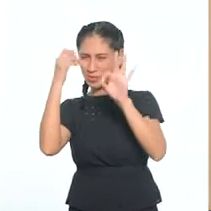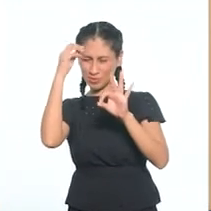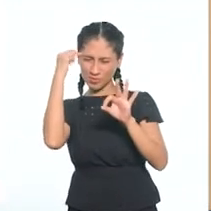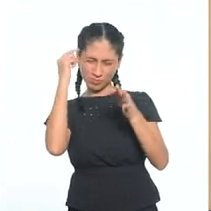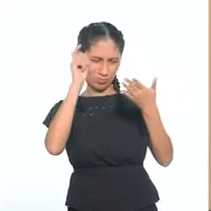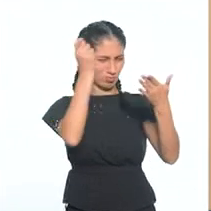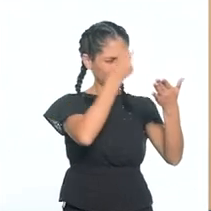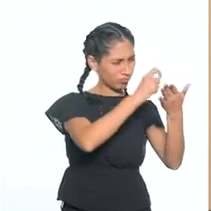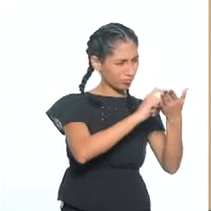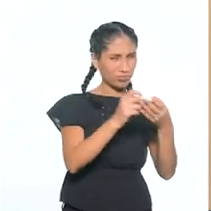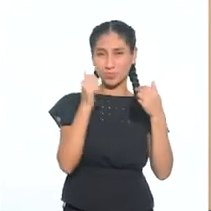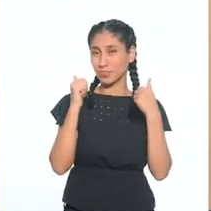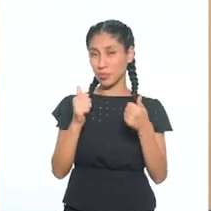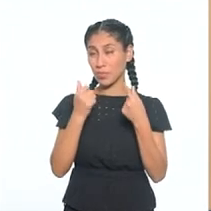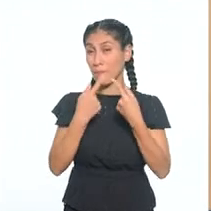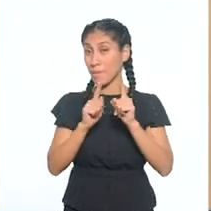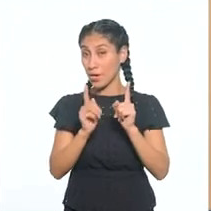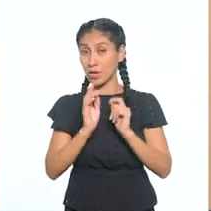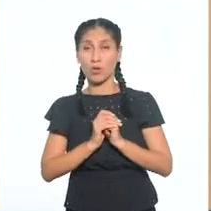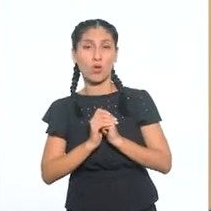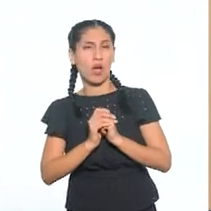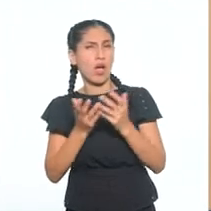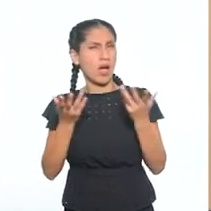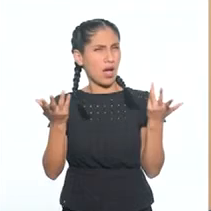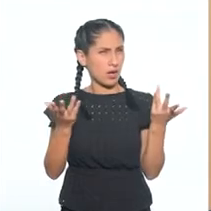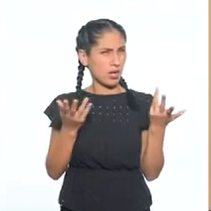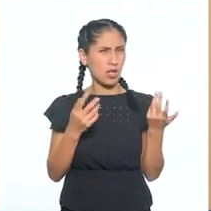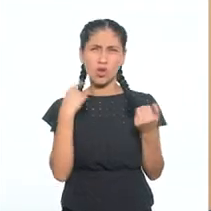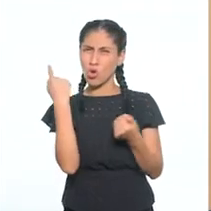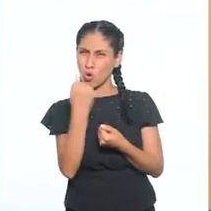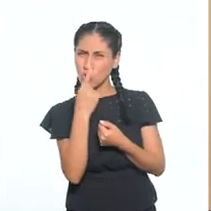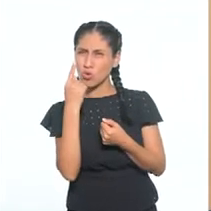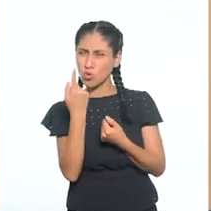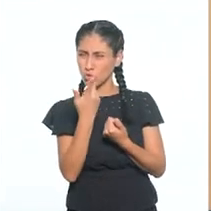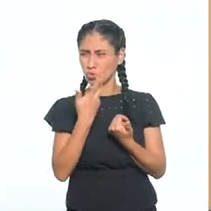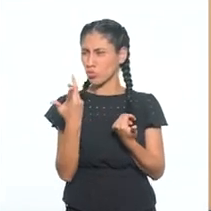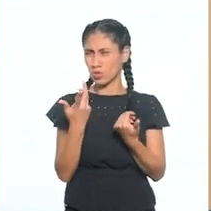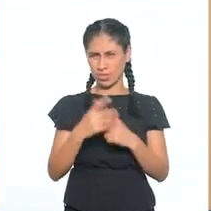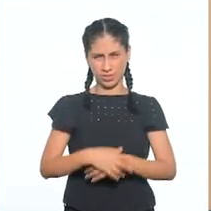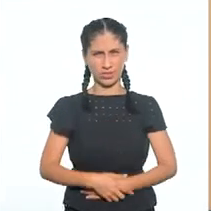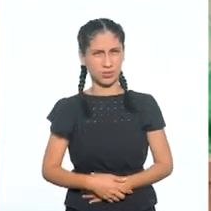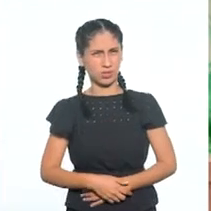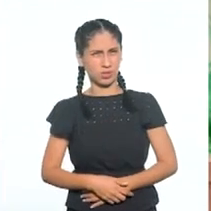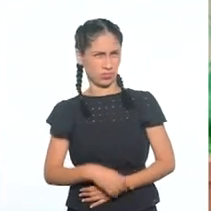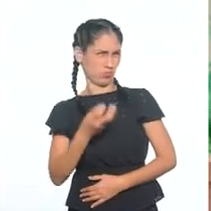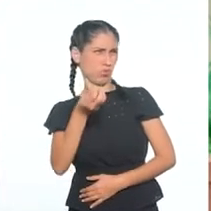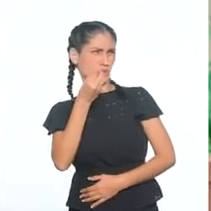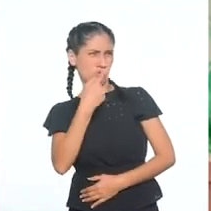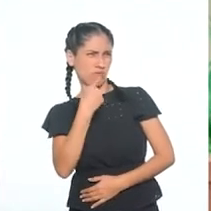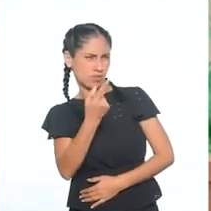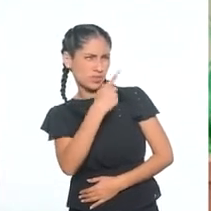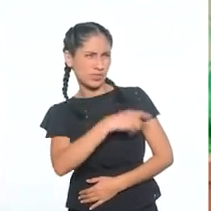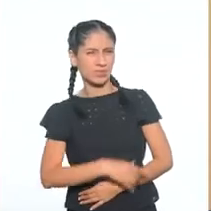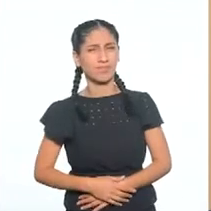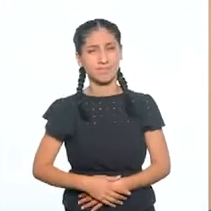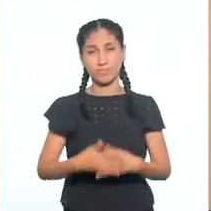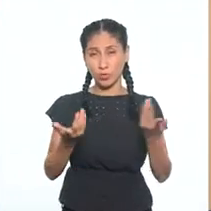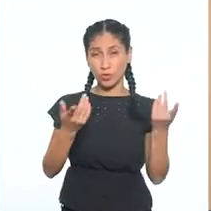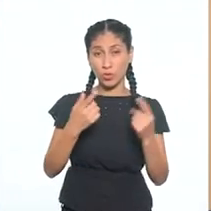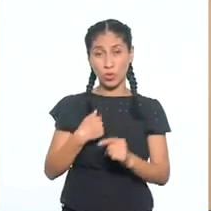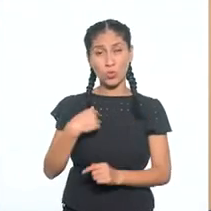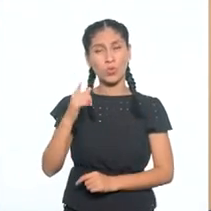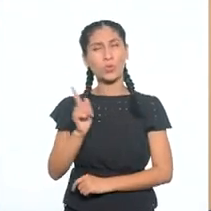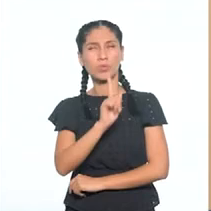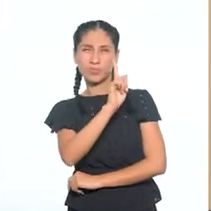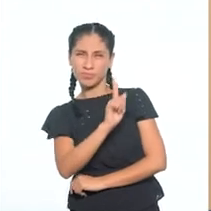claro pero te aseguro que no era lo único que hacías antes de responder por qué lo dice profesor cuando